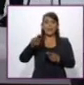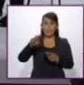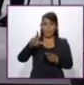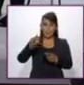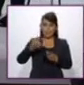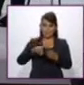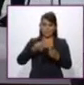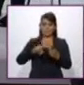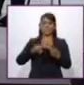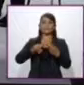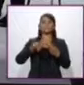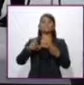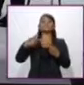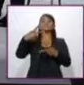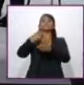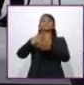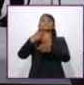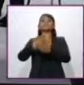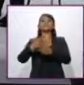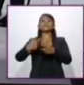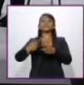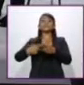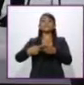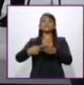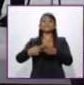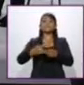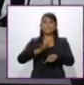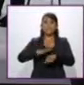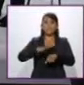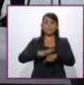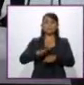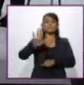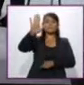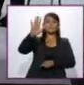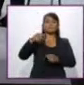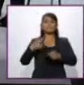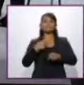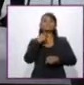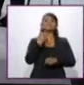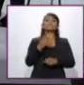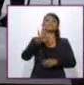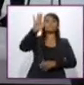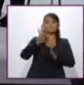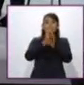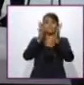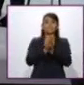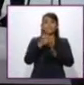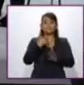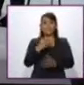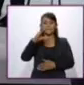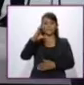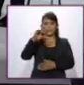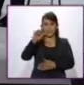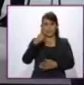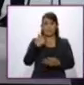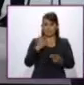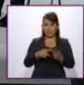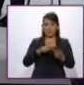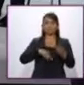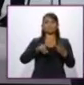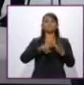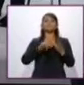lugar. ¿Alguien más que quiera solicitar el uso de la voz? Muy bien. Celia, muchas gracias, candidata. En tercer